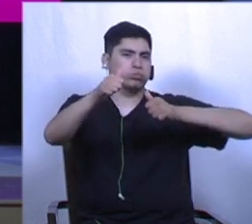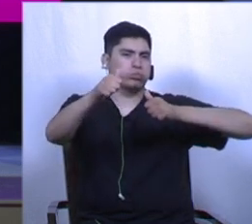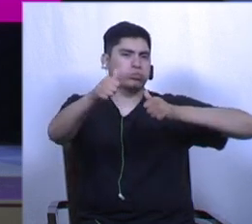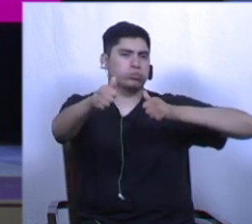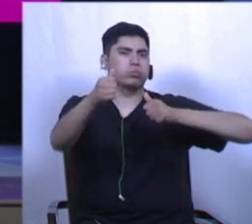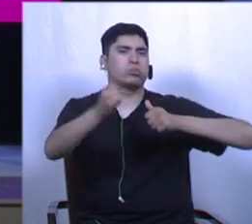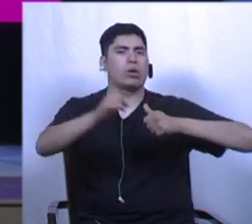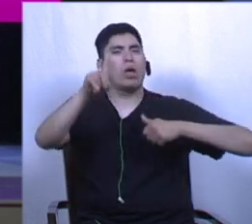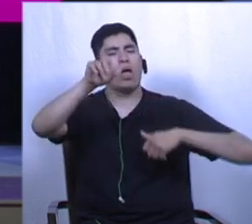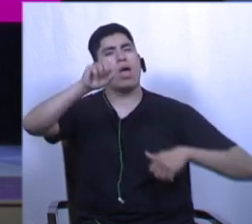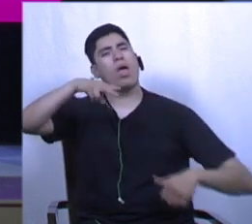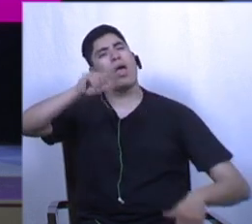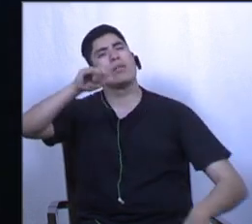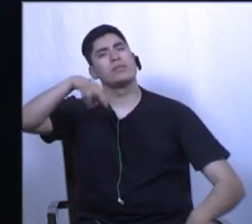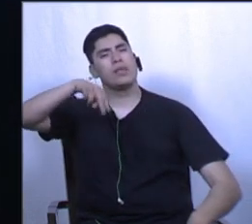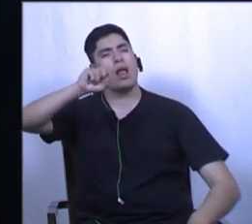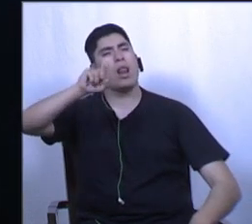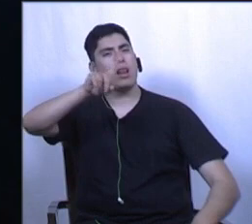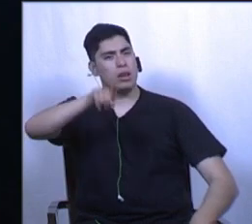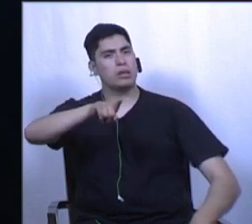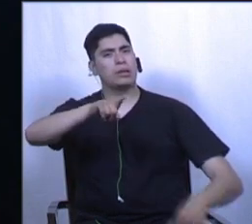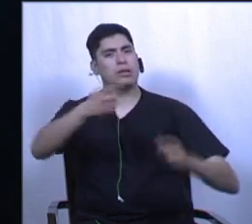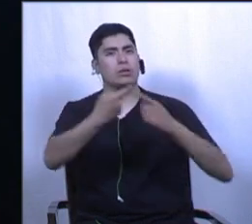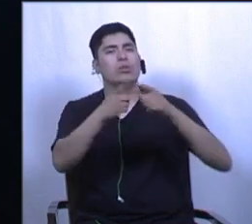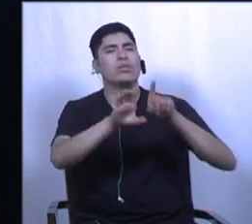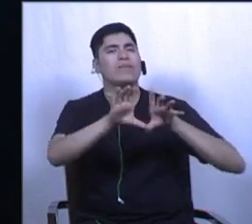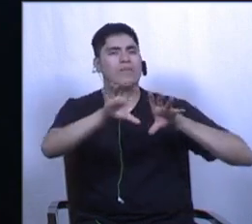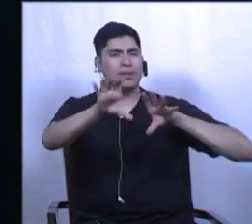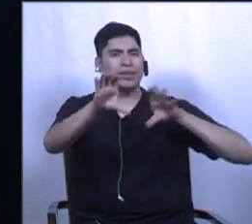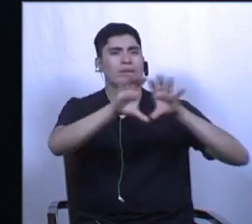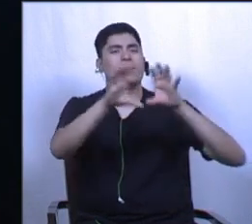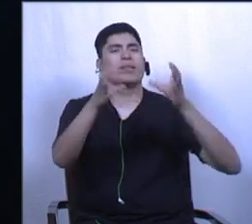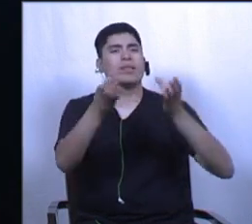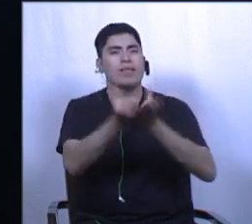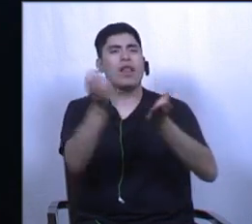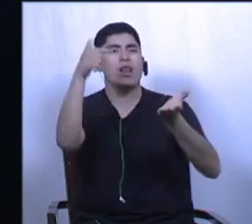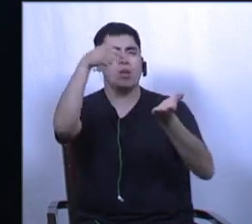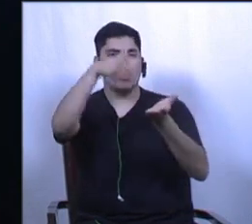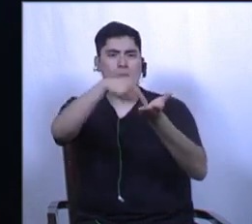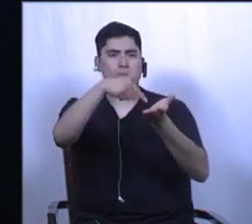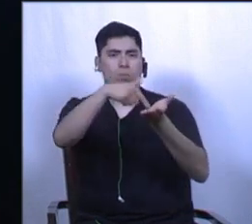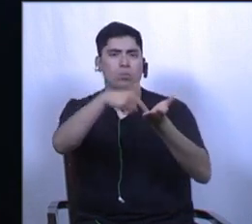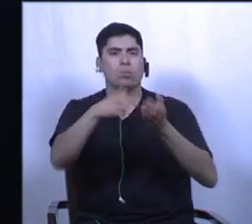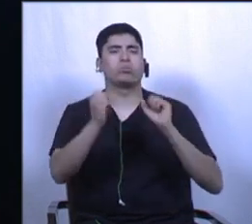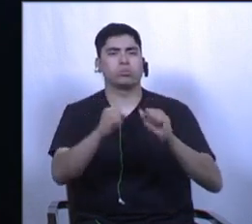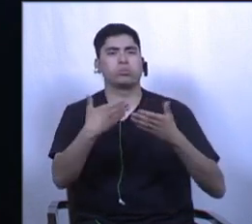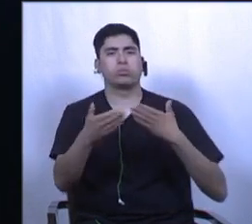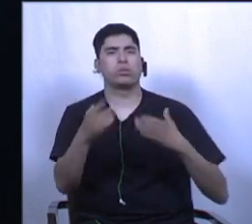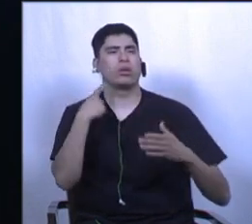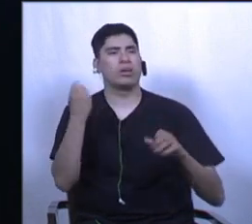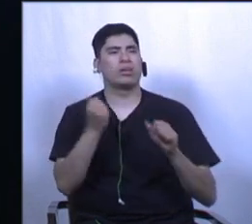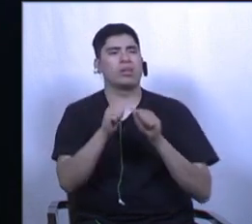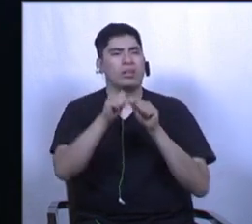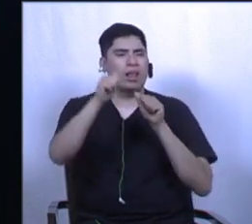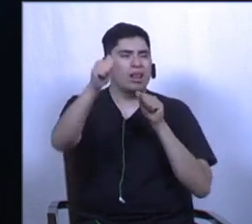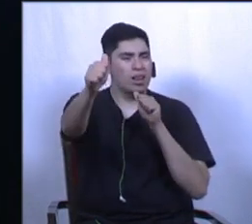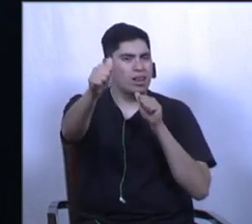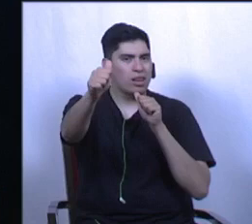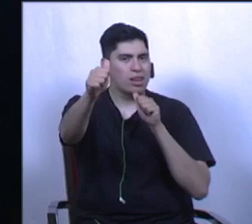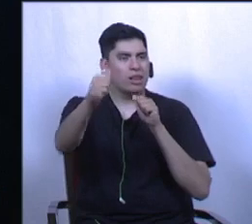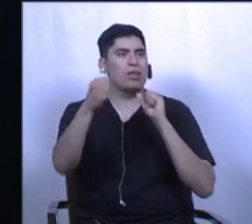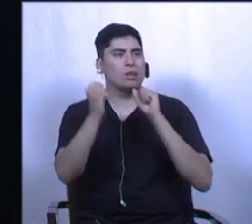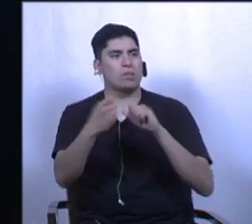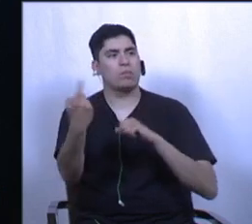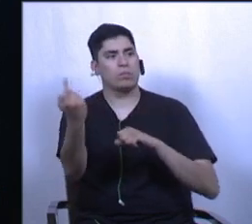salinos o no, con especies de distintas partes del mundo. Y deberán pensar qué tan lejos deberán llegar para encontrar estos